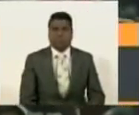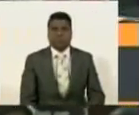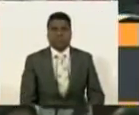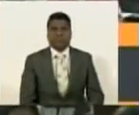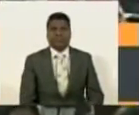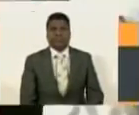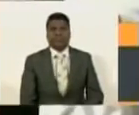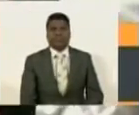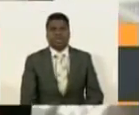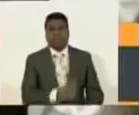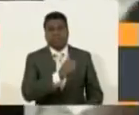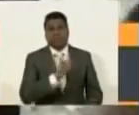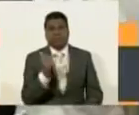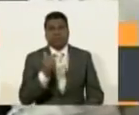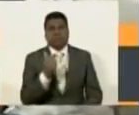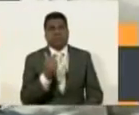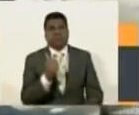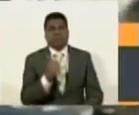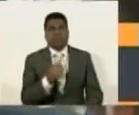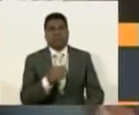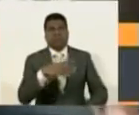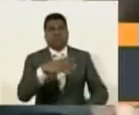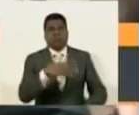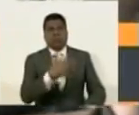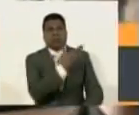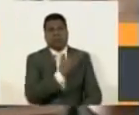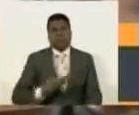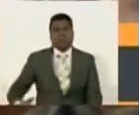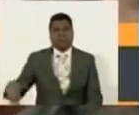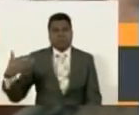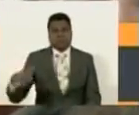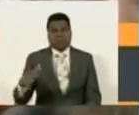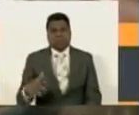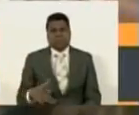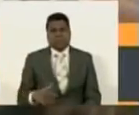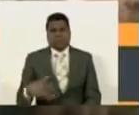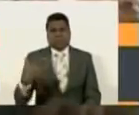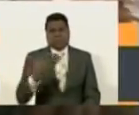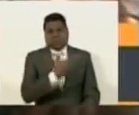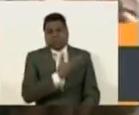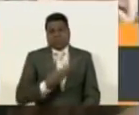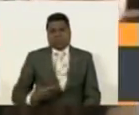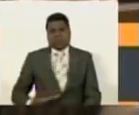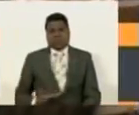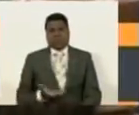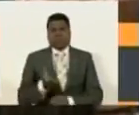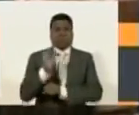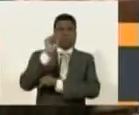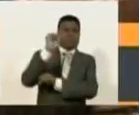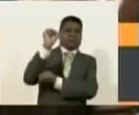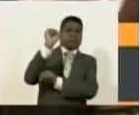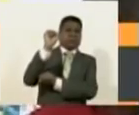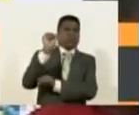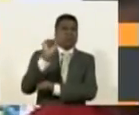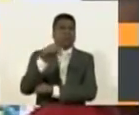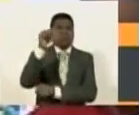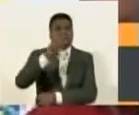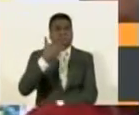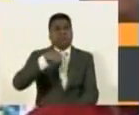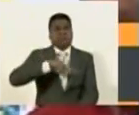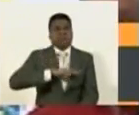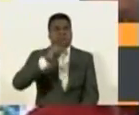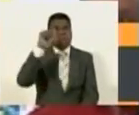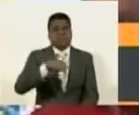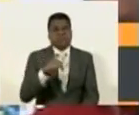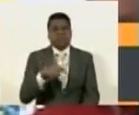Así como el compañero presidente Hugo Chávez fue el muro de contención cuando aquella señora le dijo: aquí estamos, Chávez,